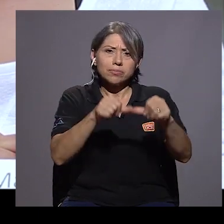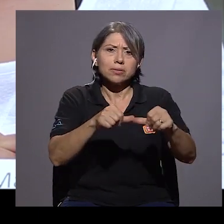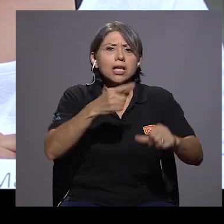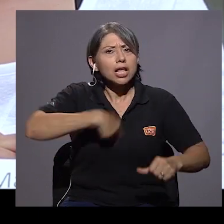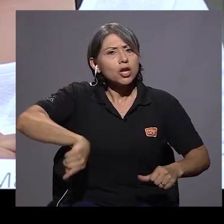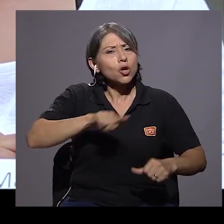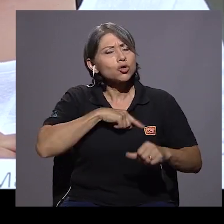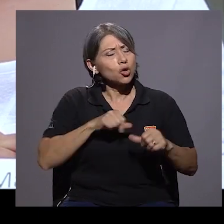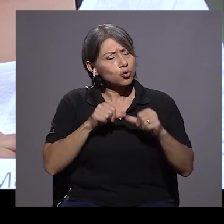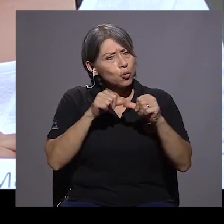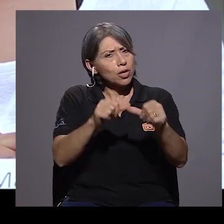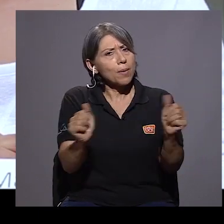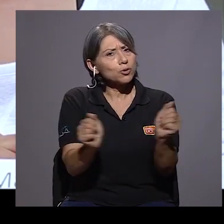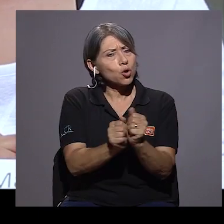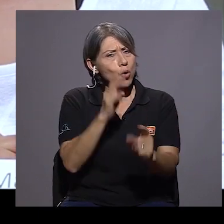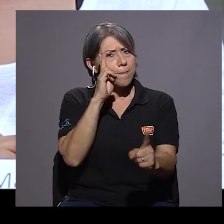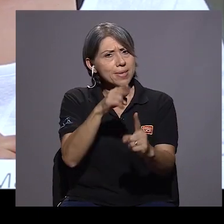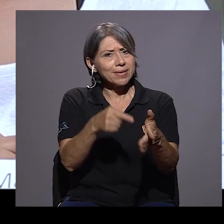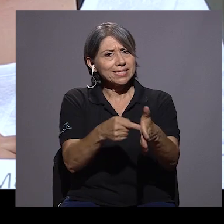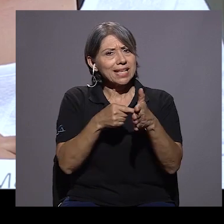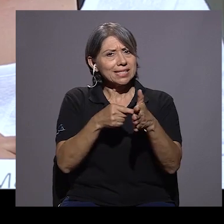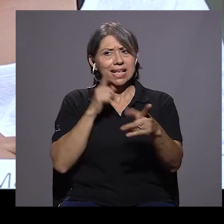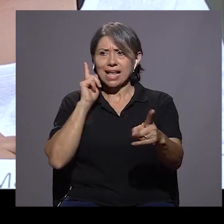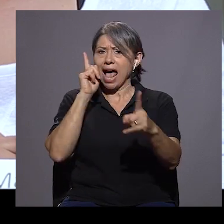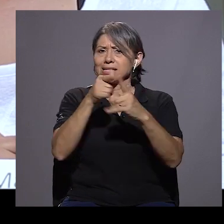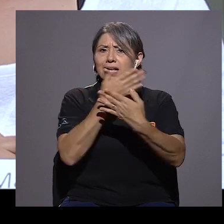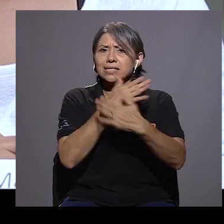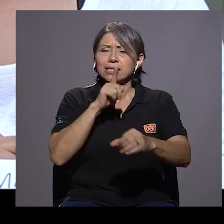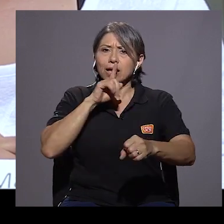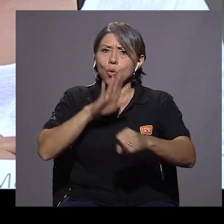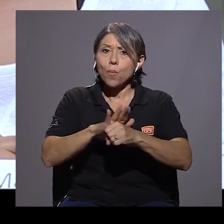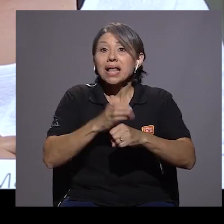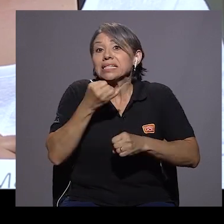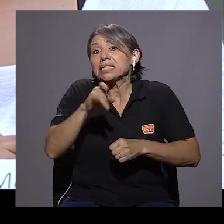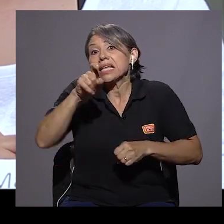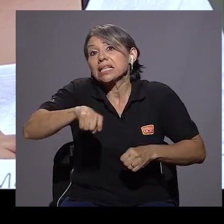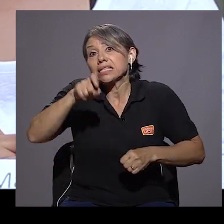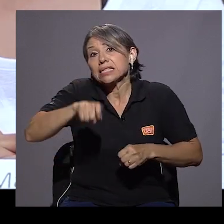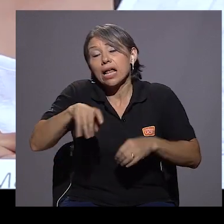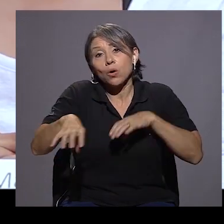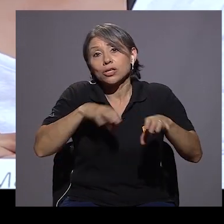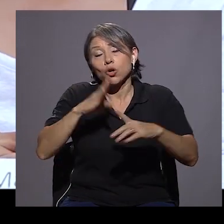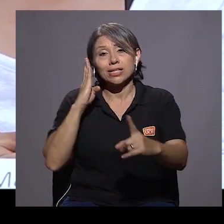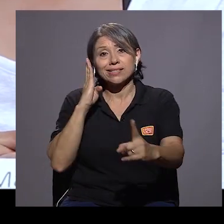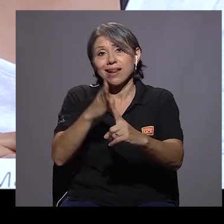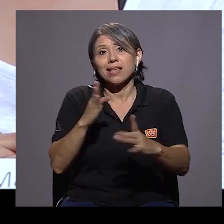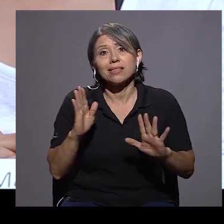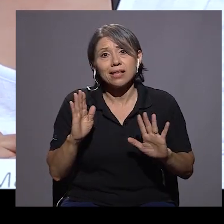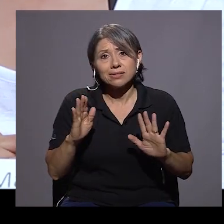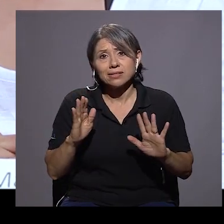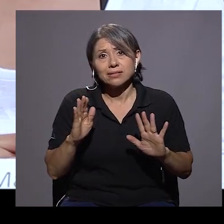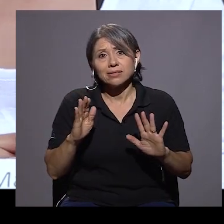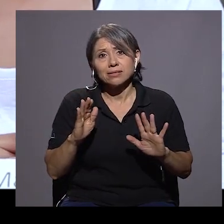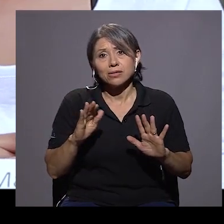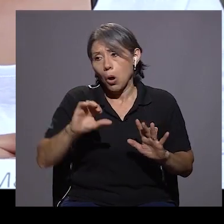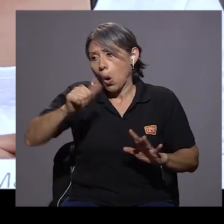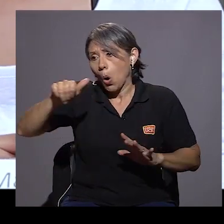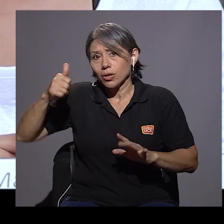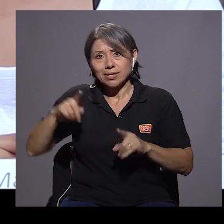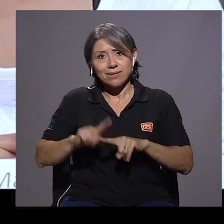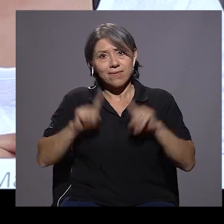y nosotros seguimos sosteniendo las mismas exigencias hasta que se cumplan. Si es necesario tomar acciones